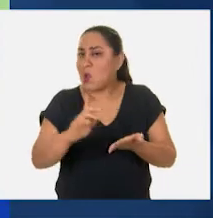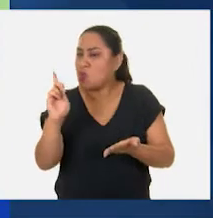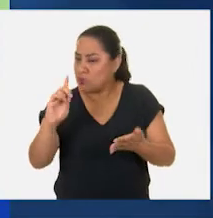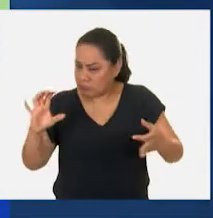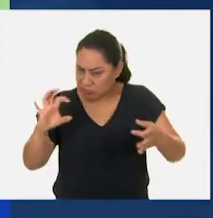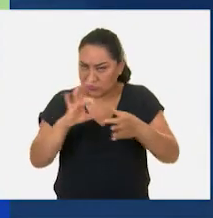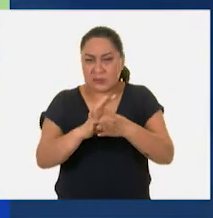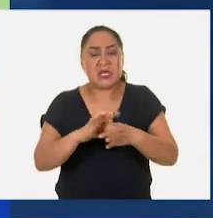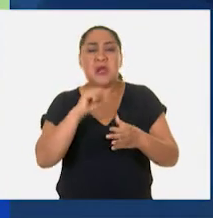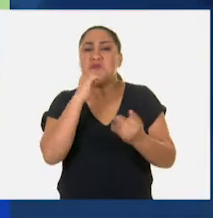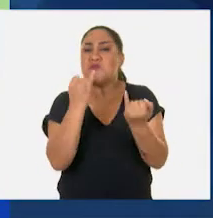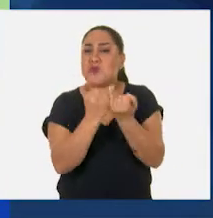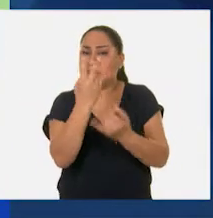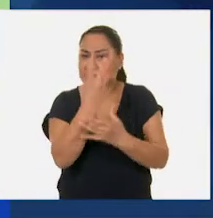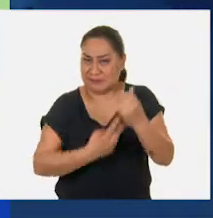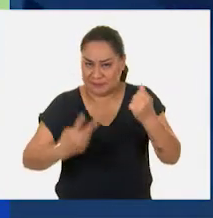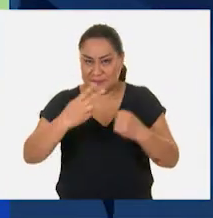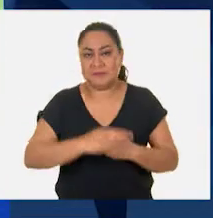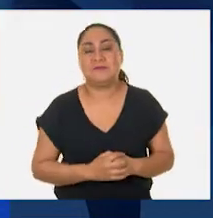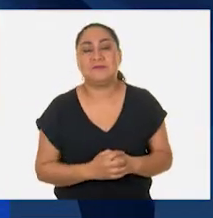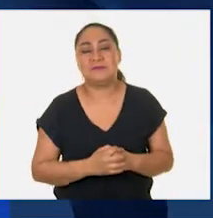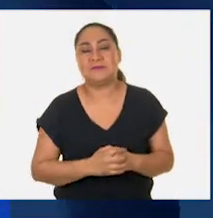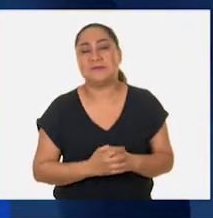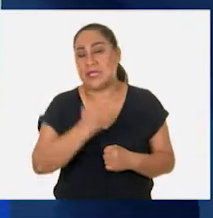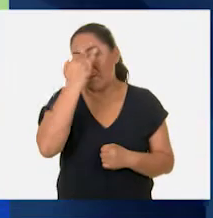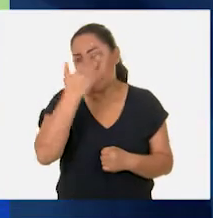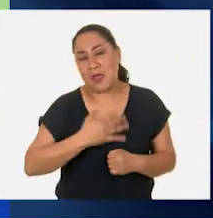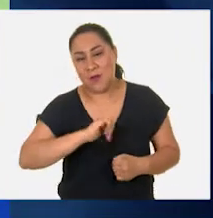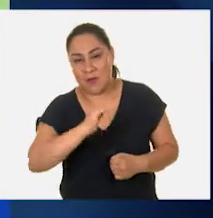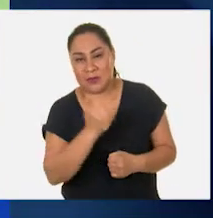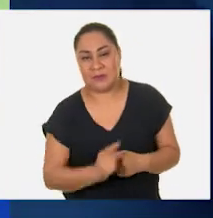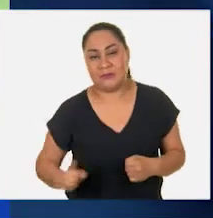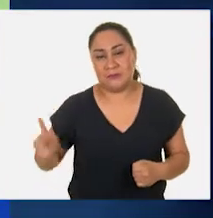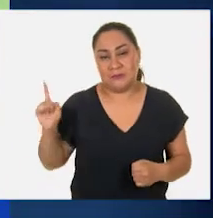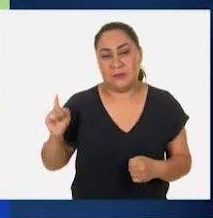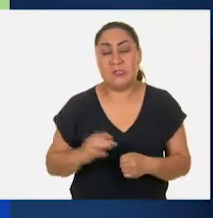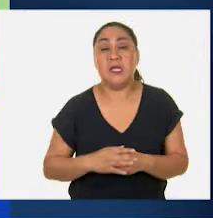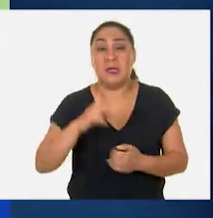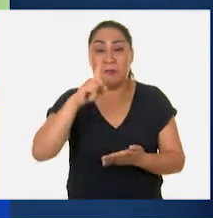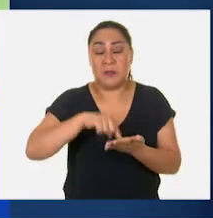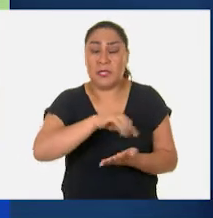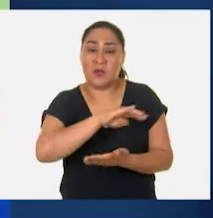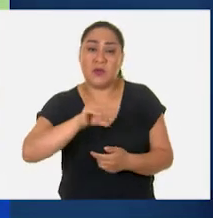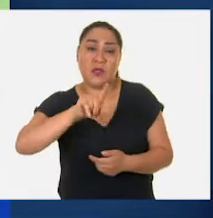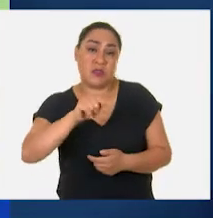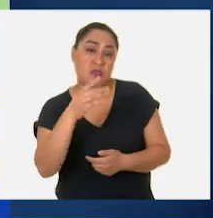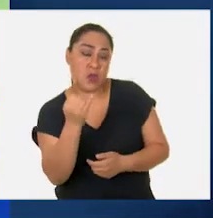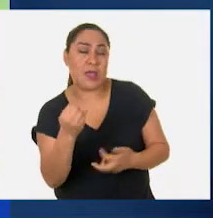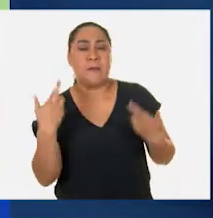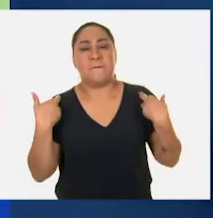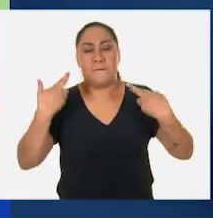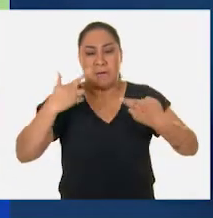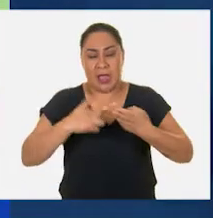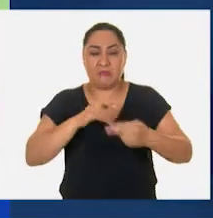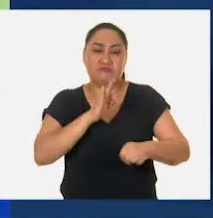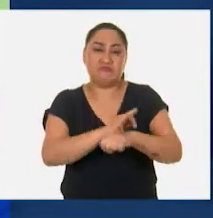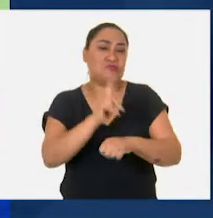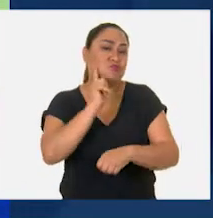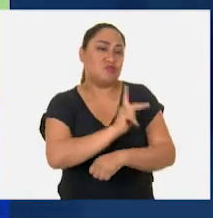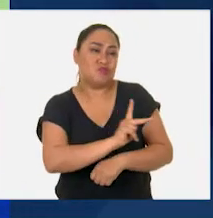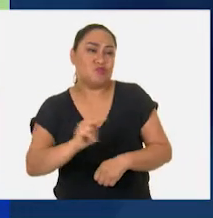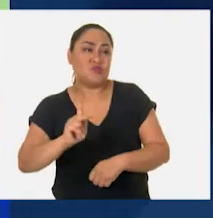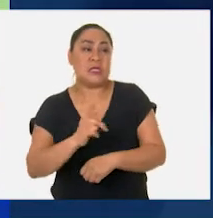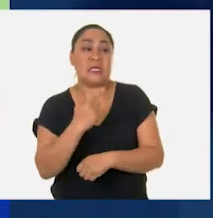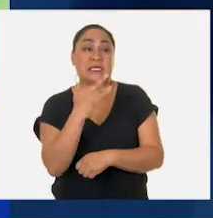entre sí. Pero veamos una siguiente imagen. En 1979, la maestra y feminista Griselda